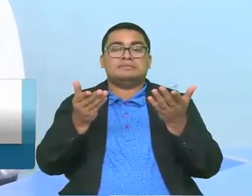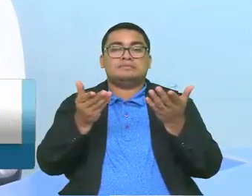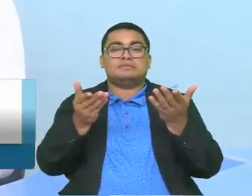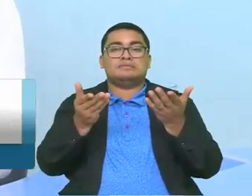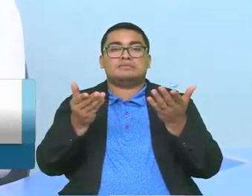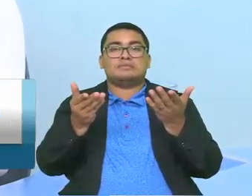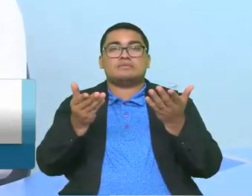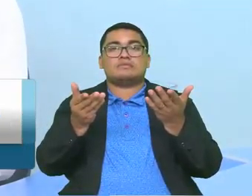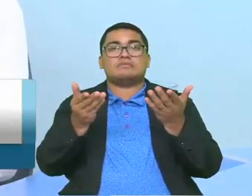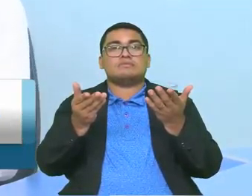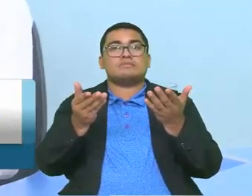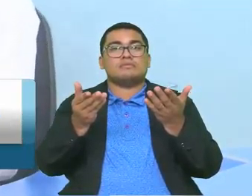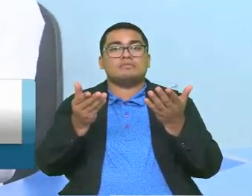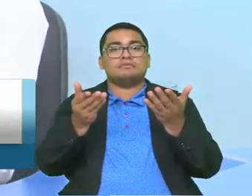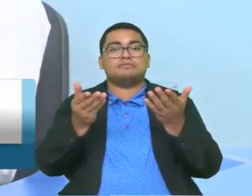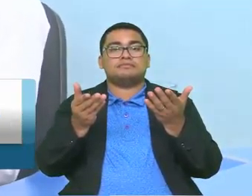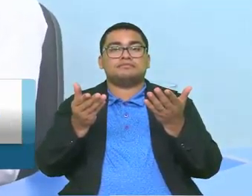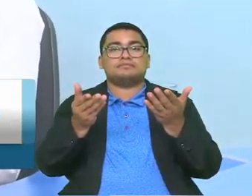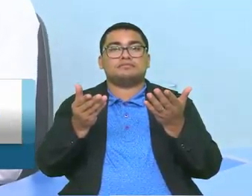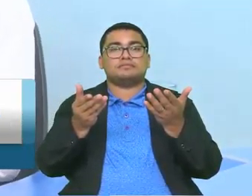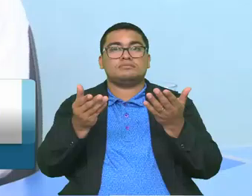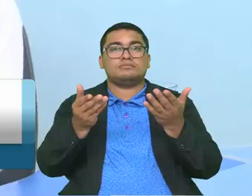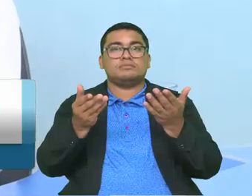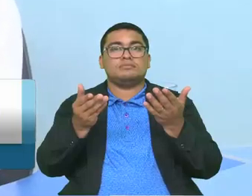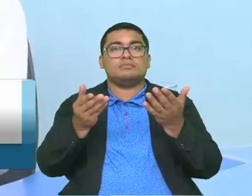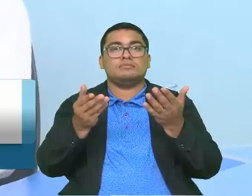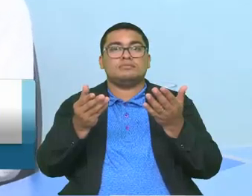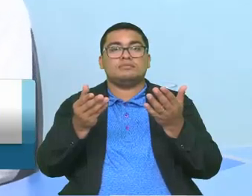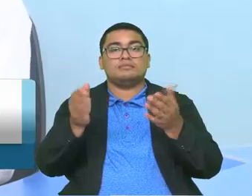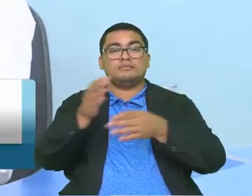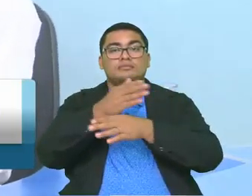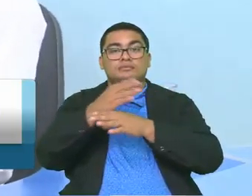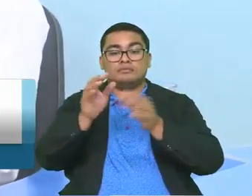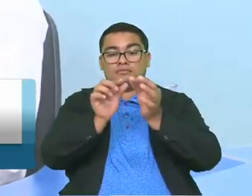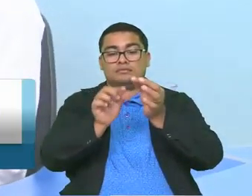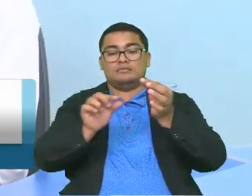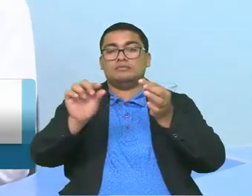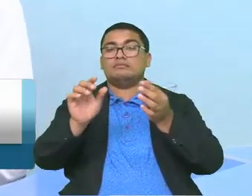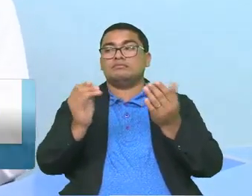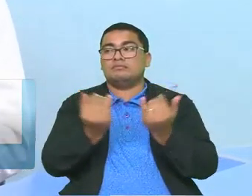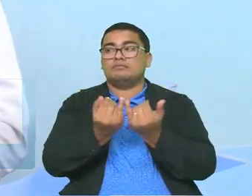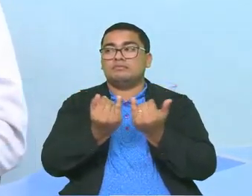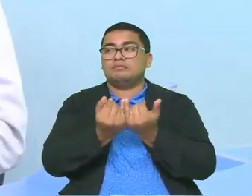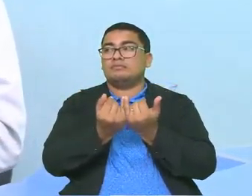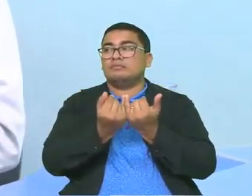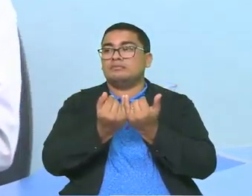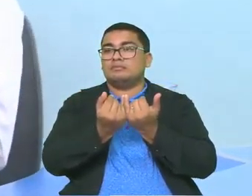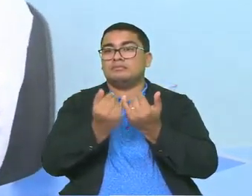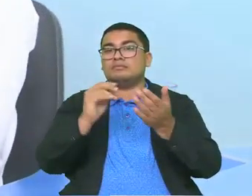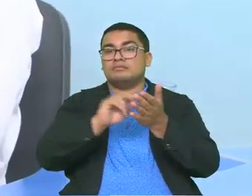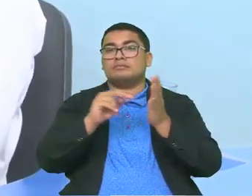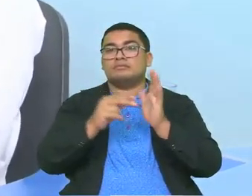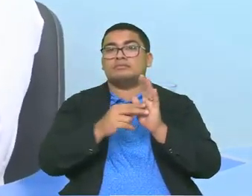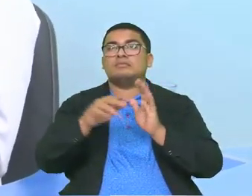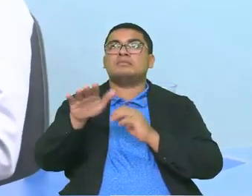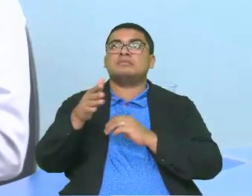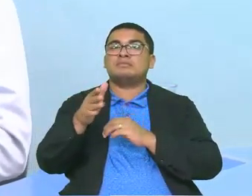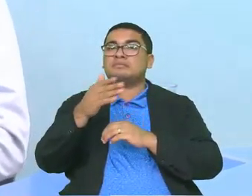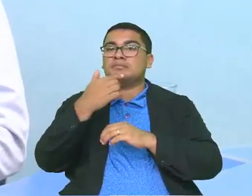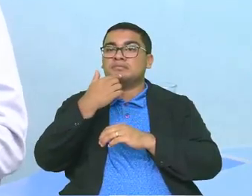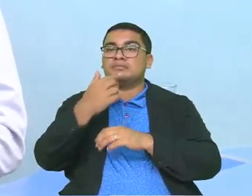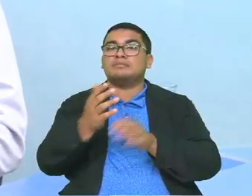vamos a observar pérdida de los bordes, vamos a observar una hemorragia en forma de llamas alrededor, ¿verdad?, del